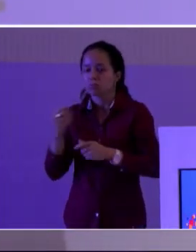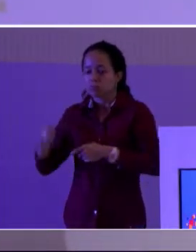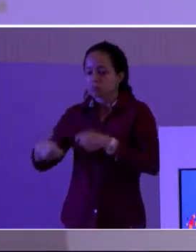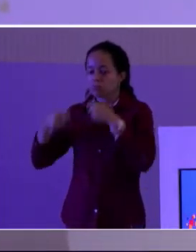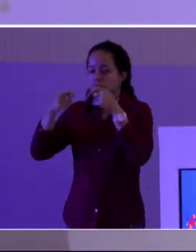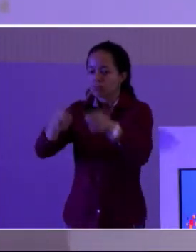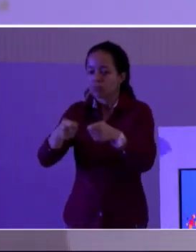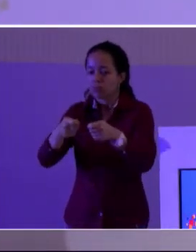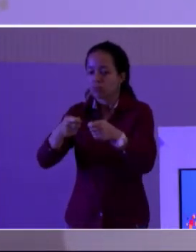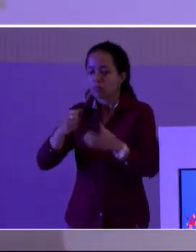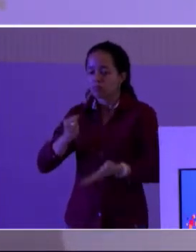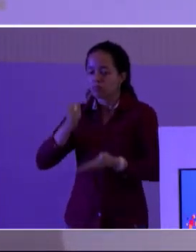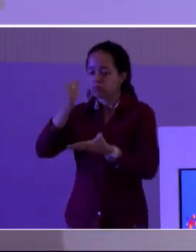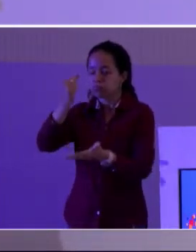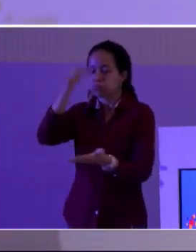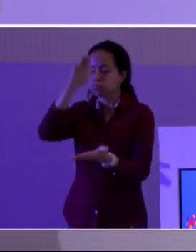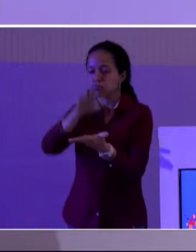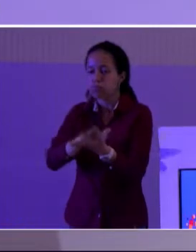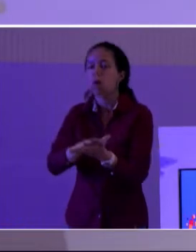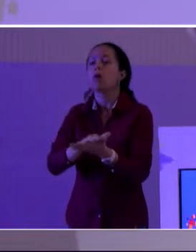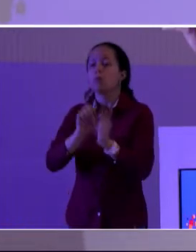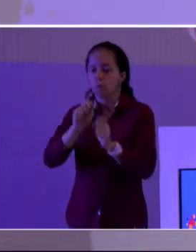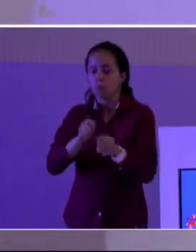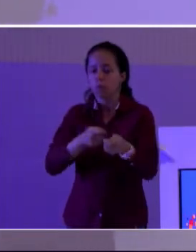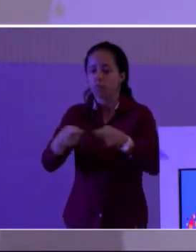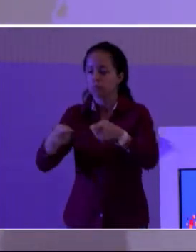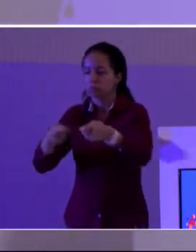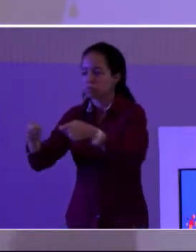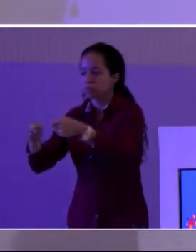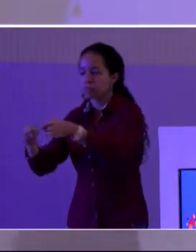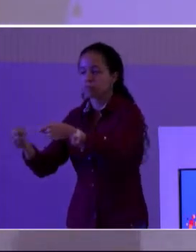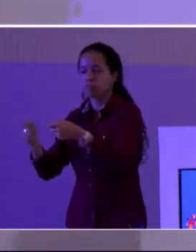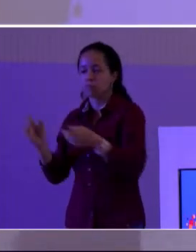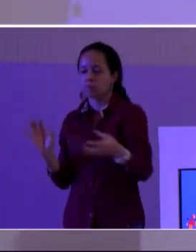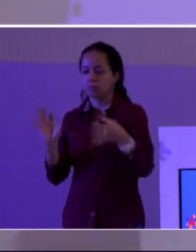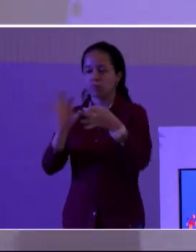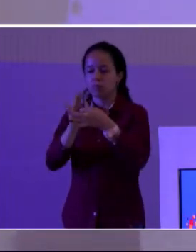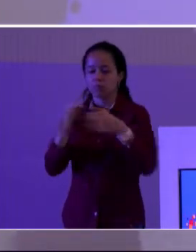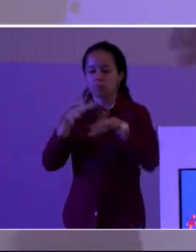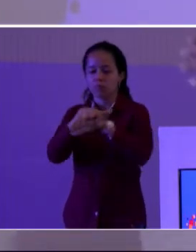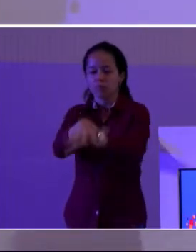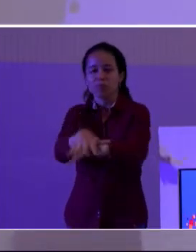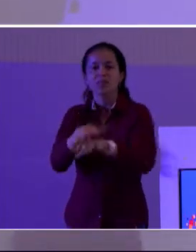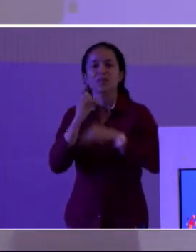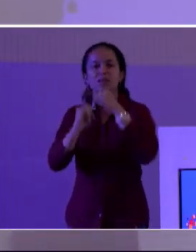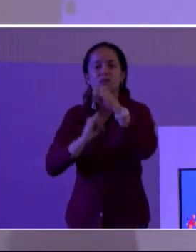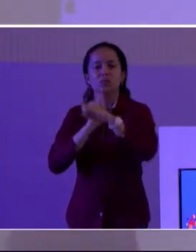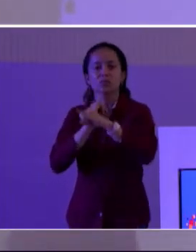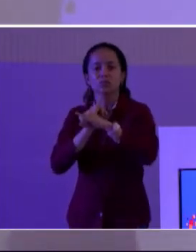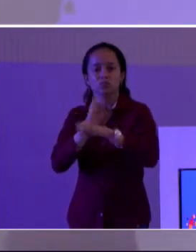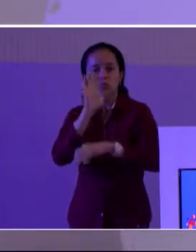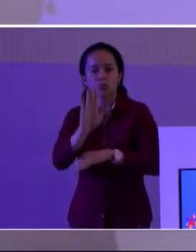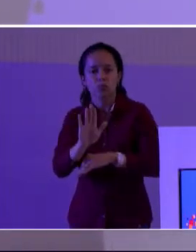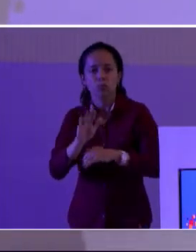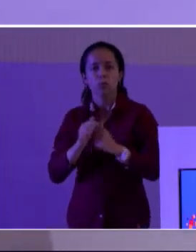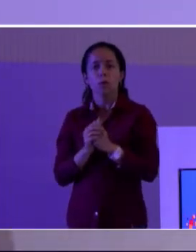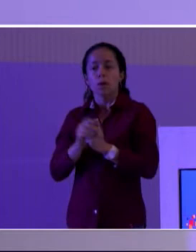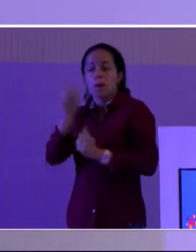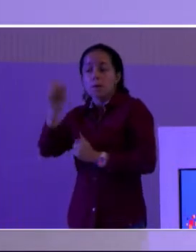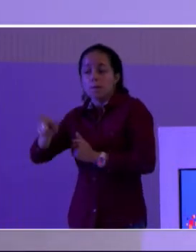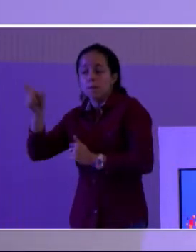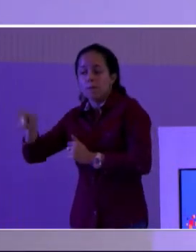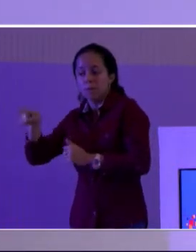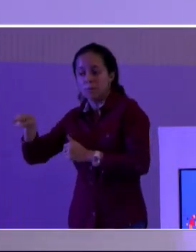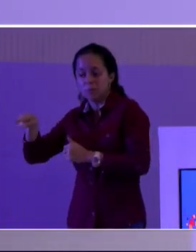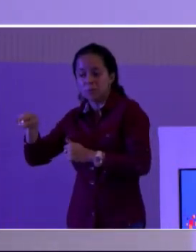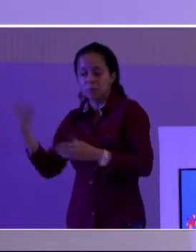año 2018 marcan esa sostenibilidad económica y esa articulación institucional. Cómo logramos que estas personas, en el